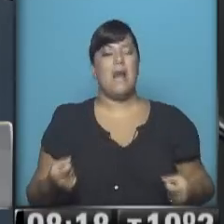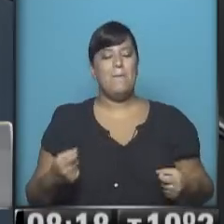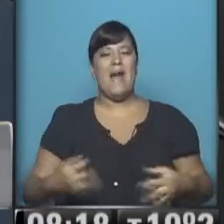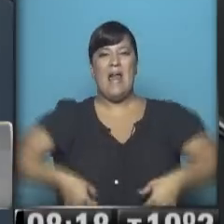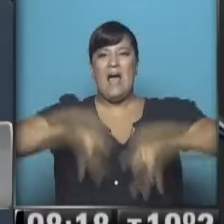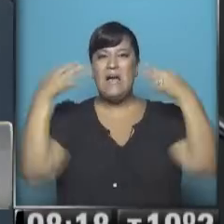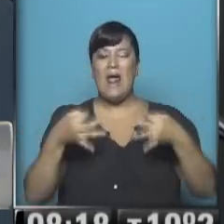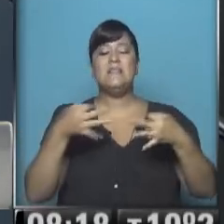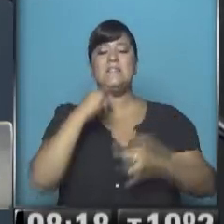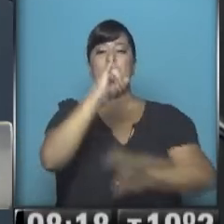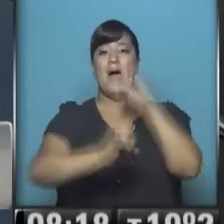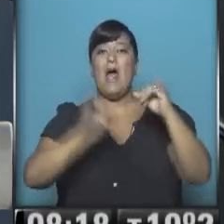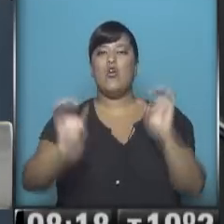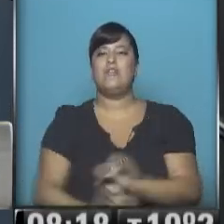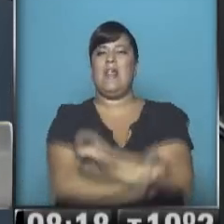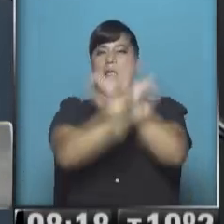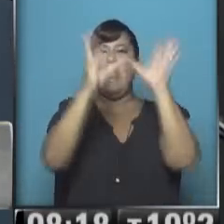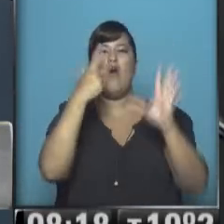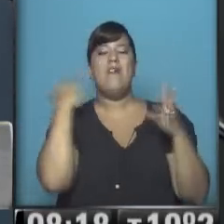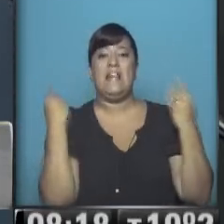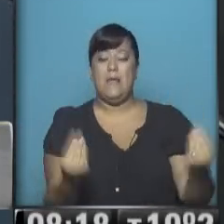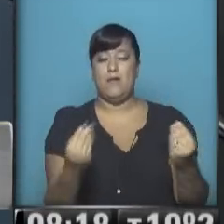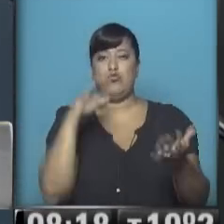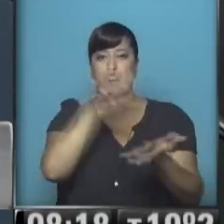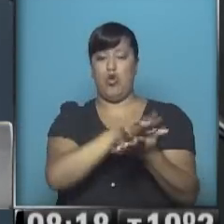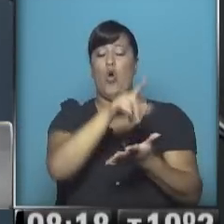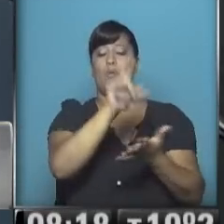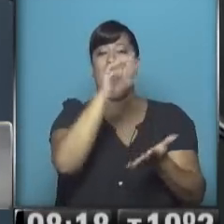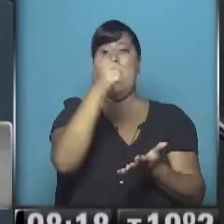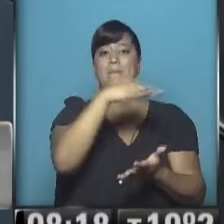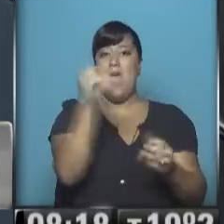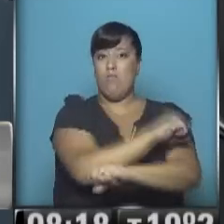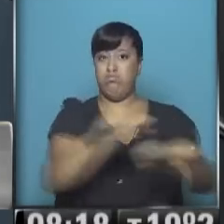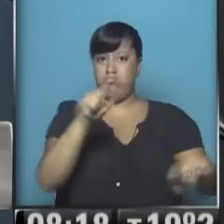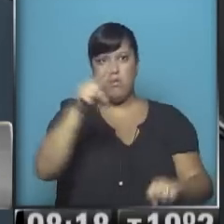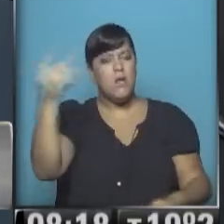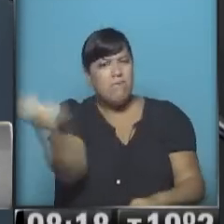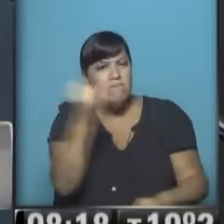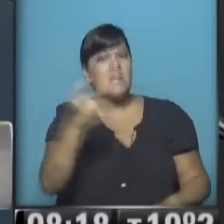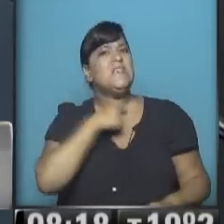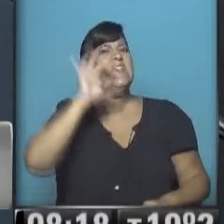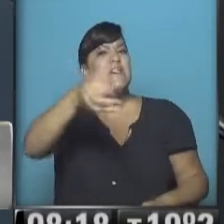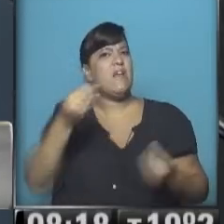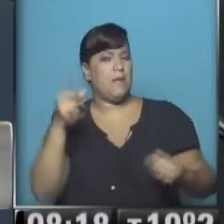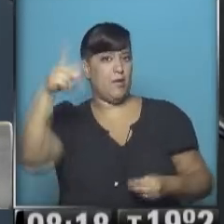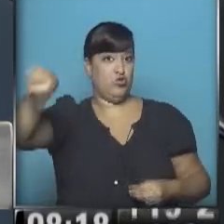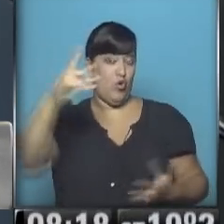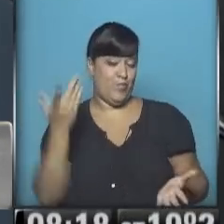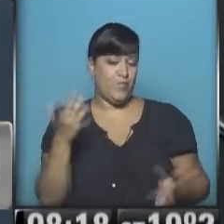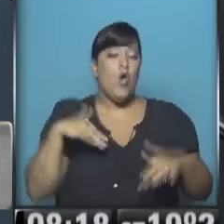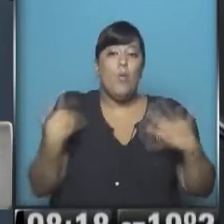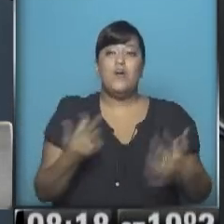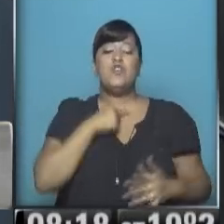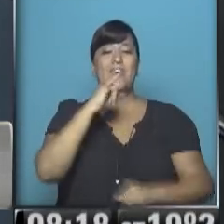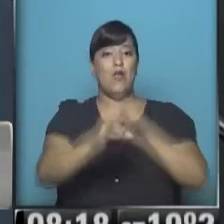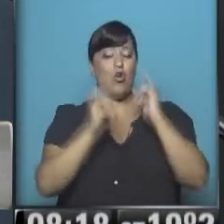el esclarecimiento de estos hechos y en ese contexto lo que quiero transmitir es que